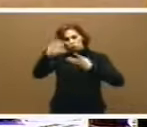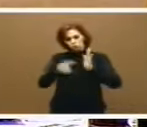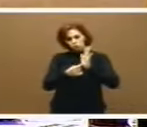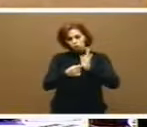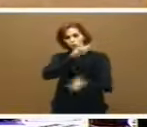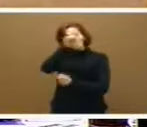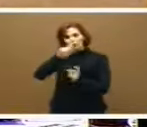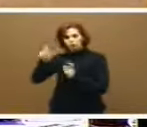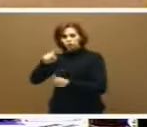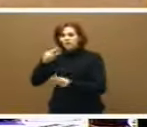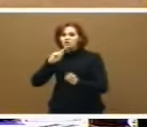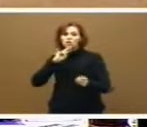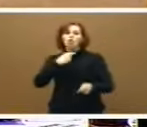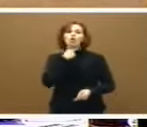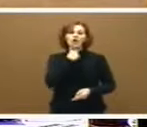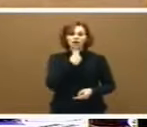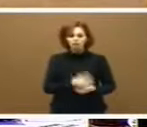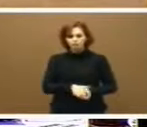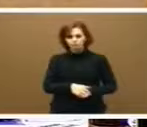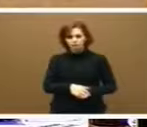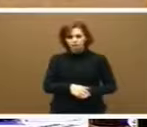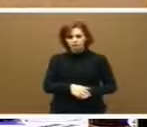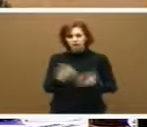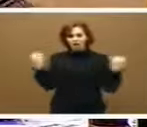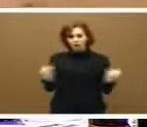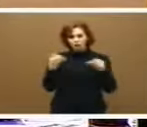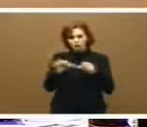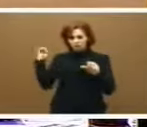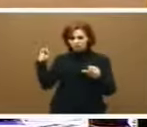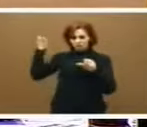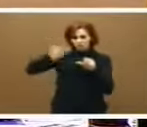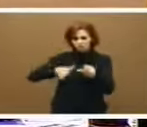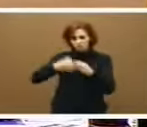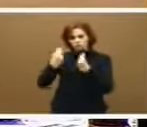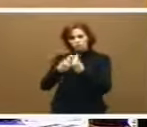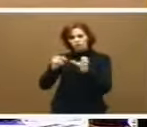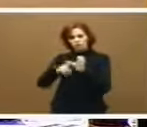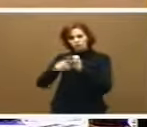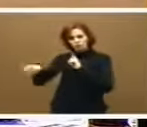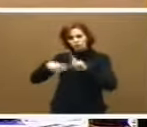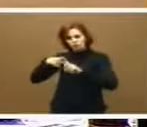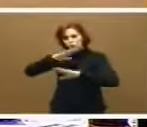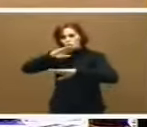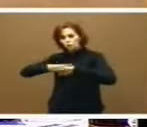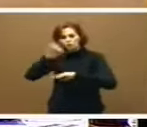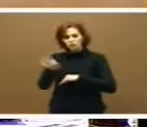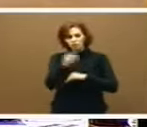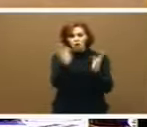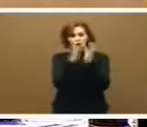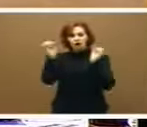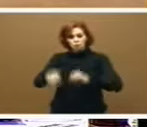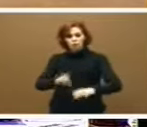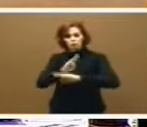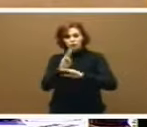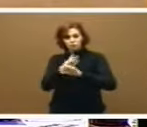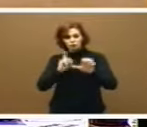preguntas horales al Gobierno. Primera pregunta, ¿qué acciones ha llevado a cabo el Gobierno de Extremadura para cumplir el acuerdo del Parlamento de